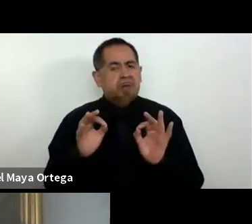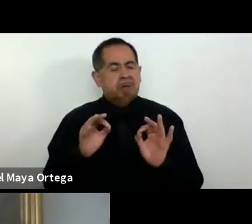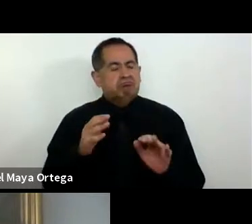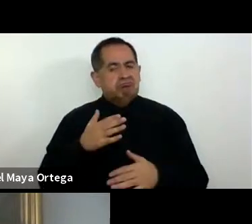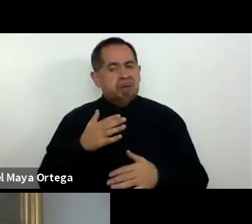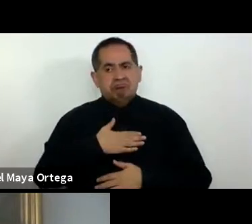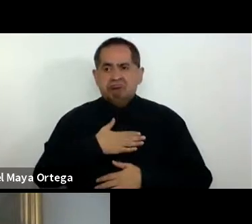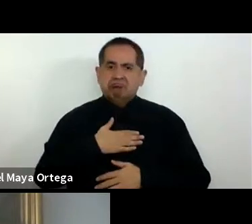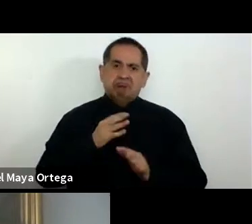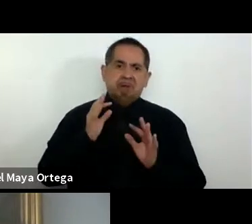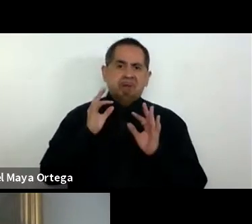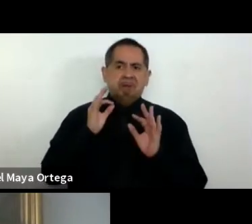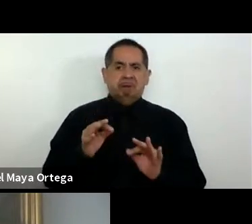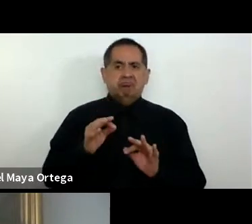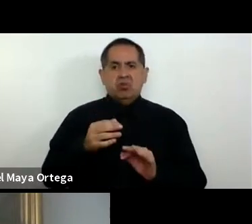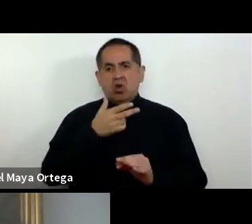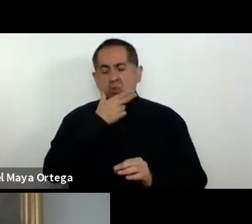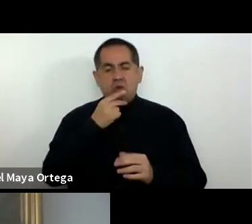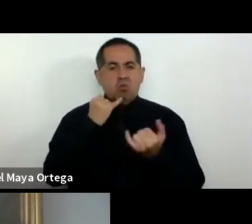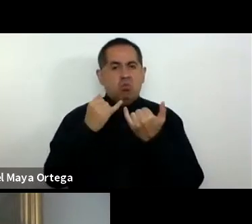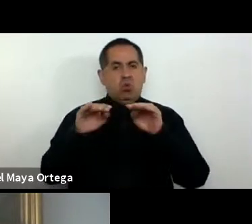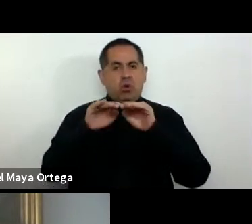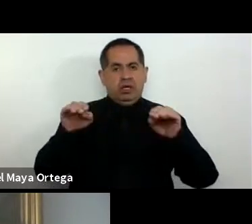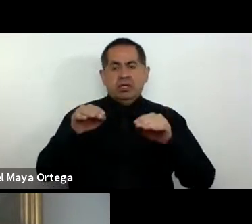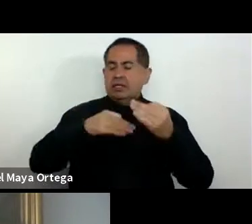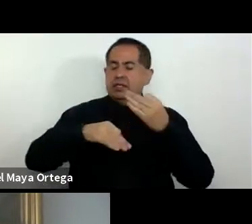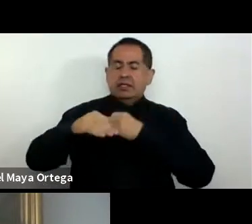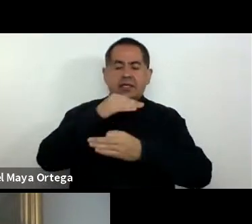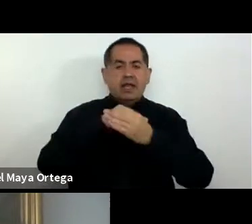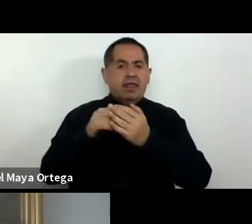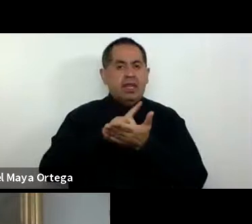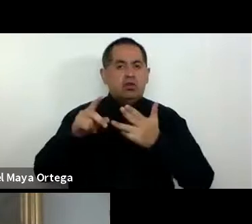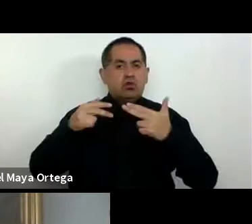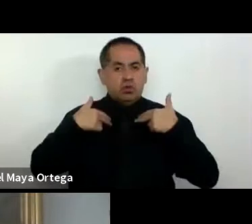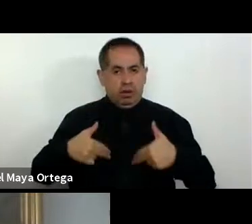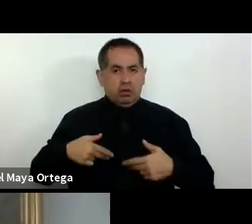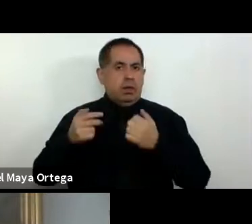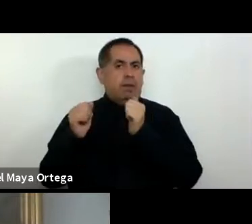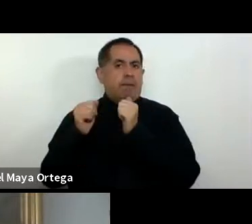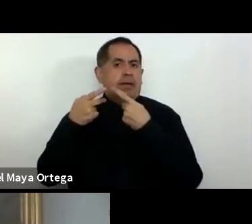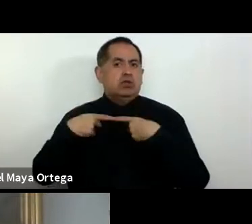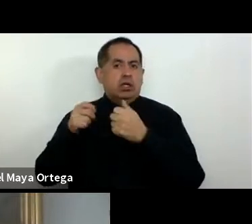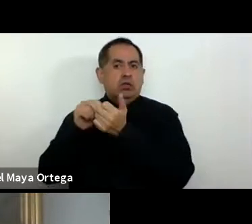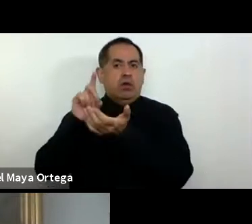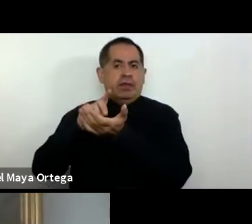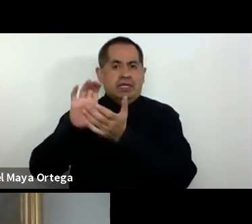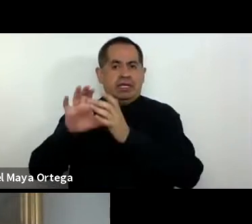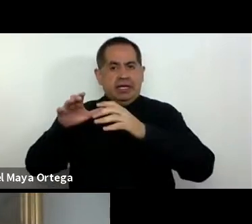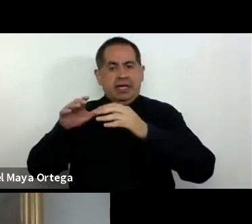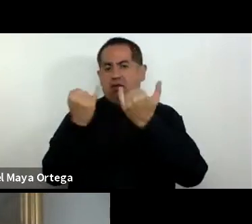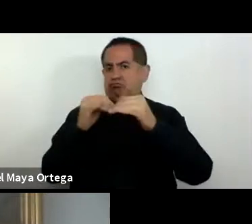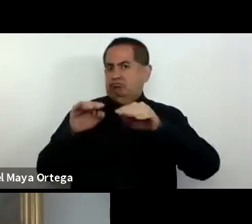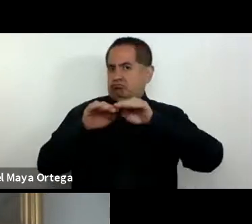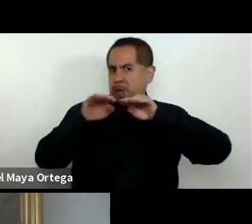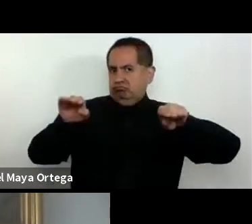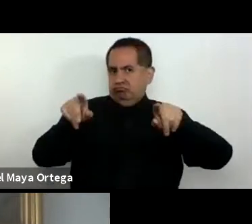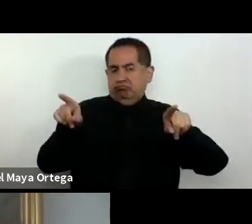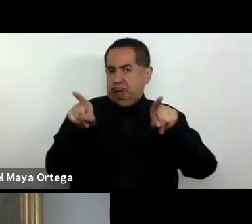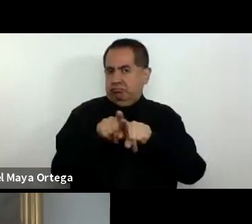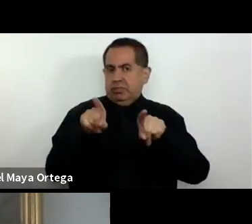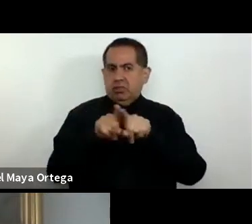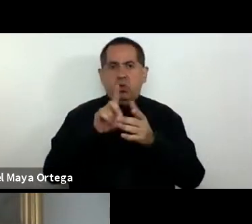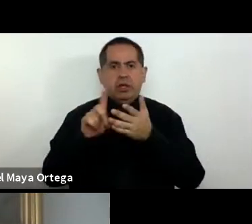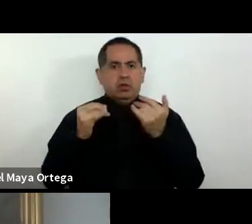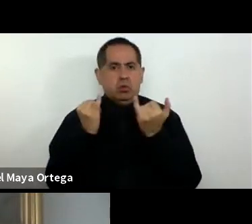en condiciones de igualdad de los derechos humanos para las personas con discapacidad.